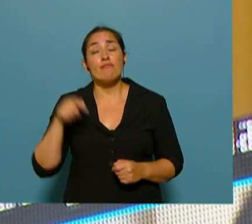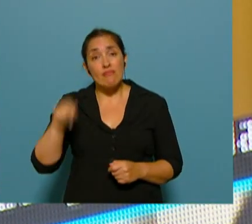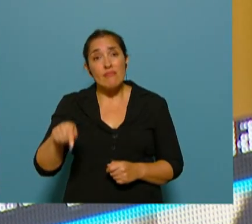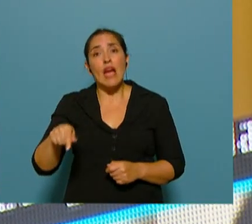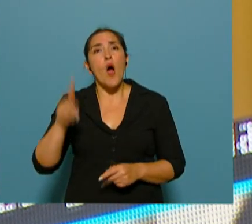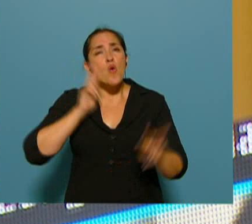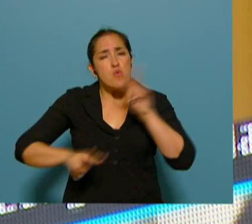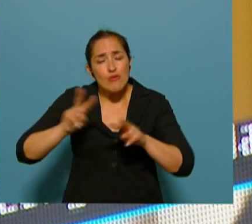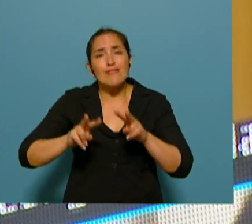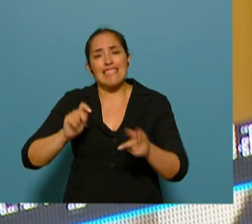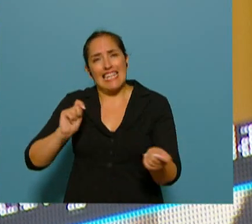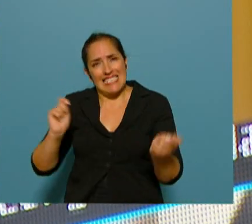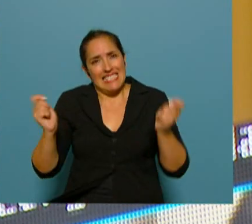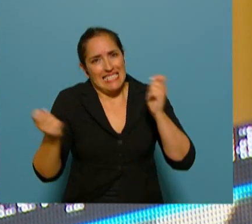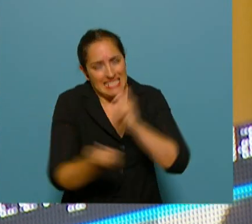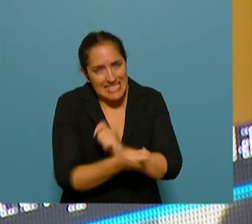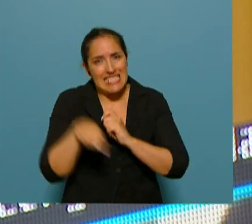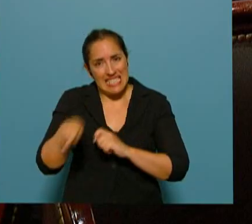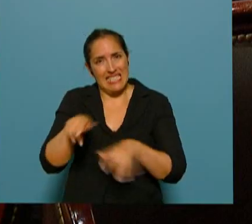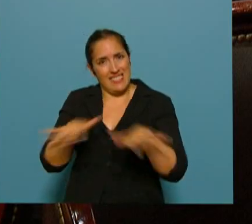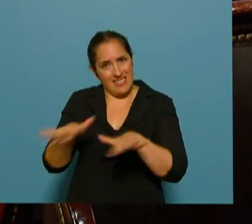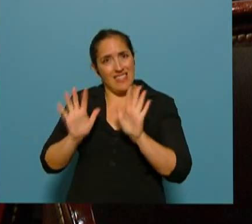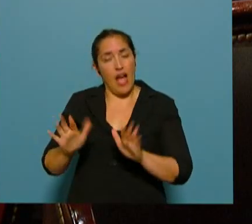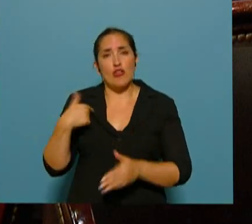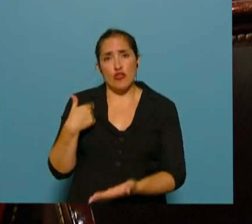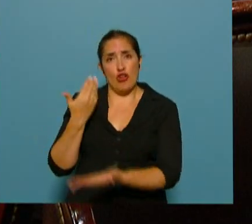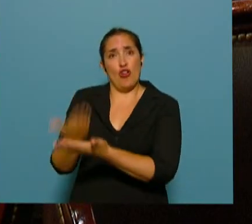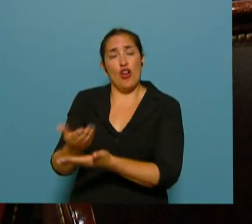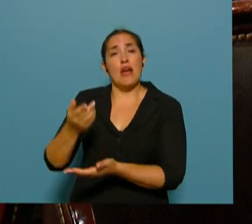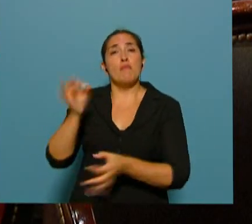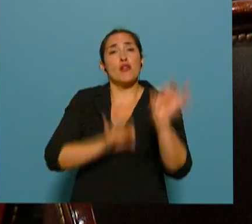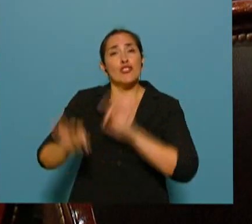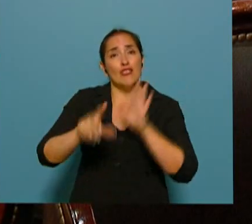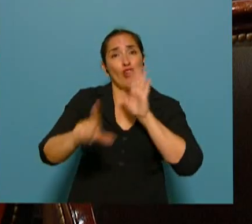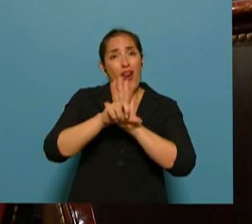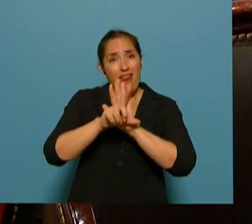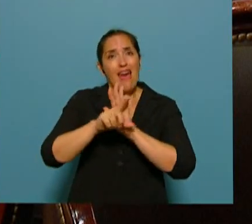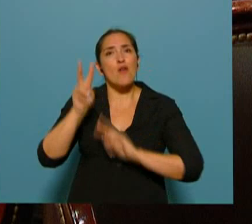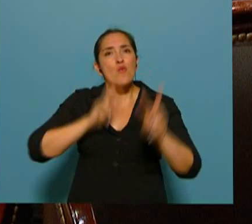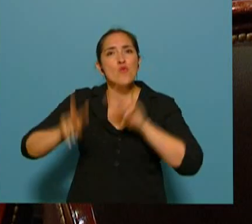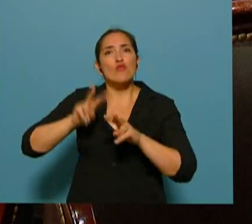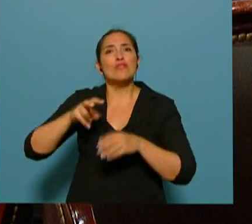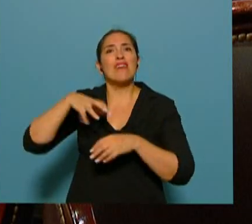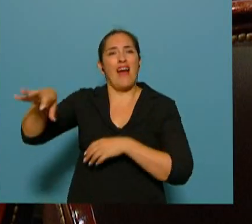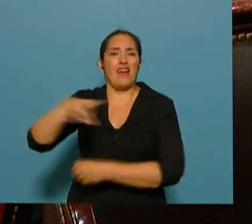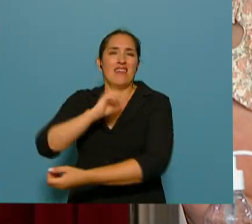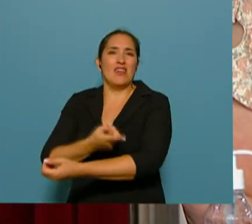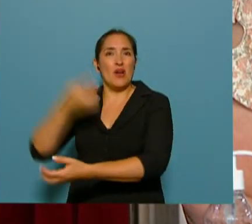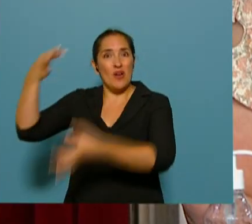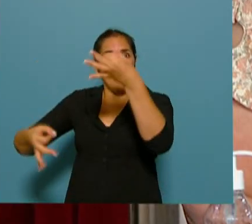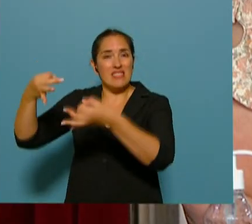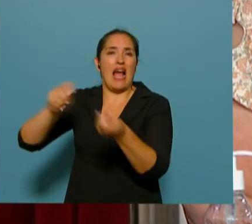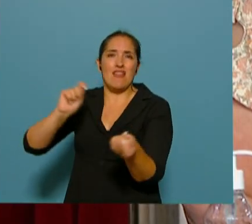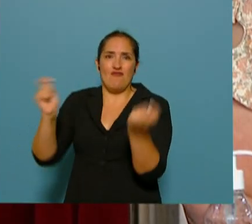comenzar a revertir esta situación, elevé hace un año un proyecto de ley que reformula el funcionamiento del Fuero Federal.